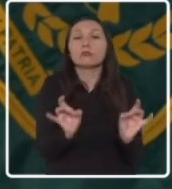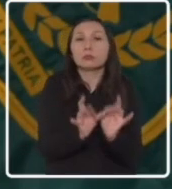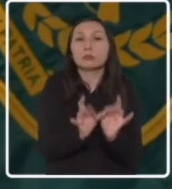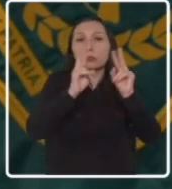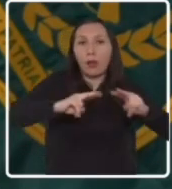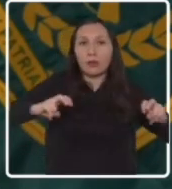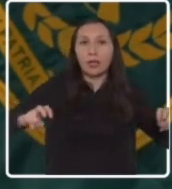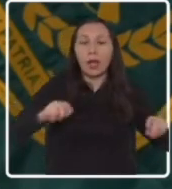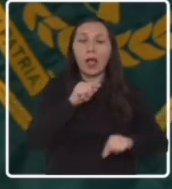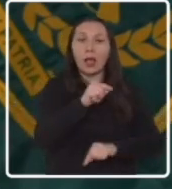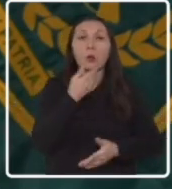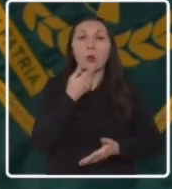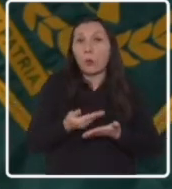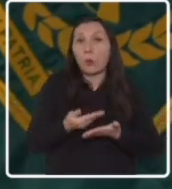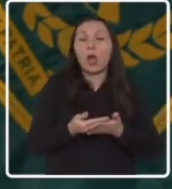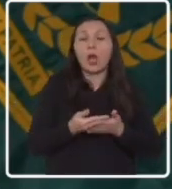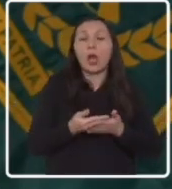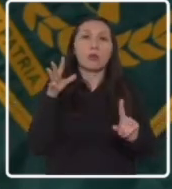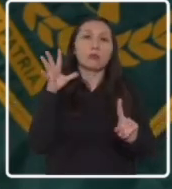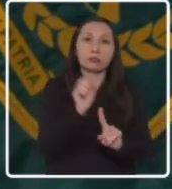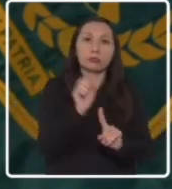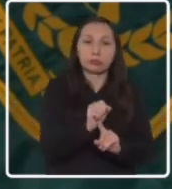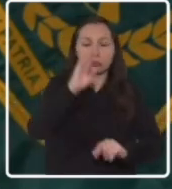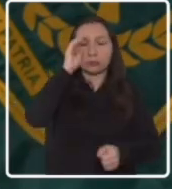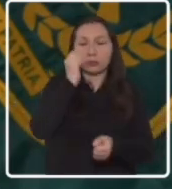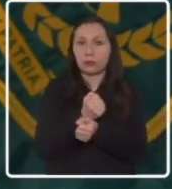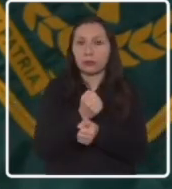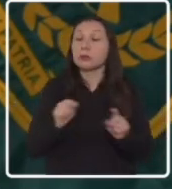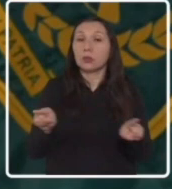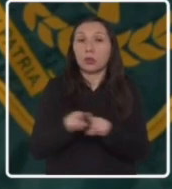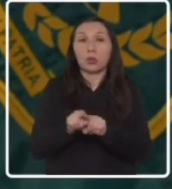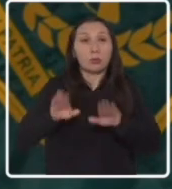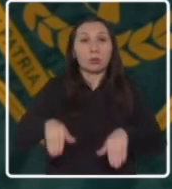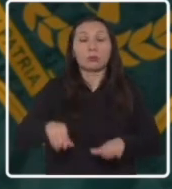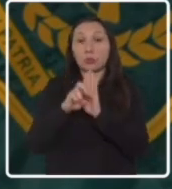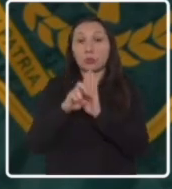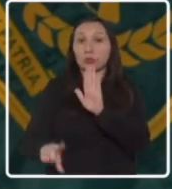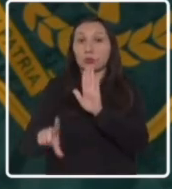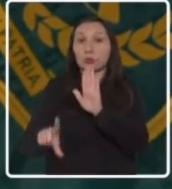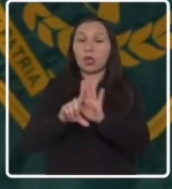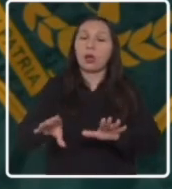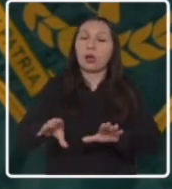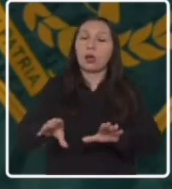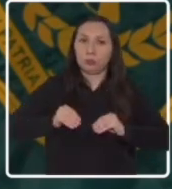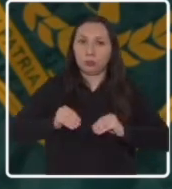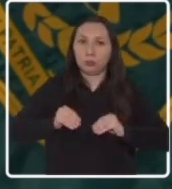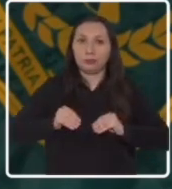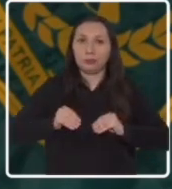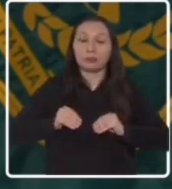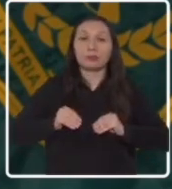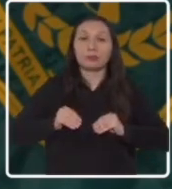investigaciones que se puedan generar a partir de un procedimiento policial. Al mismo tiempo, este proyecto de ley asume que